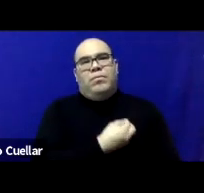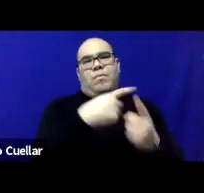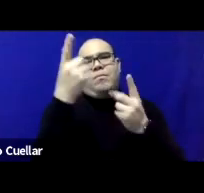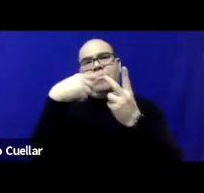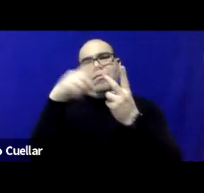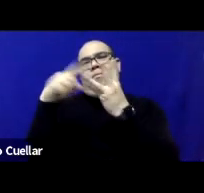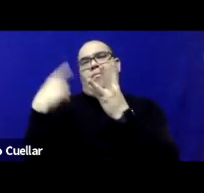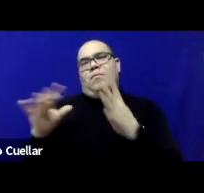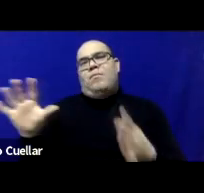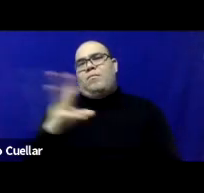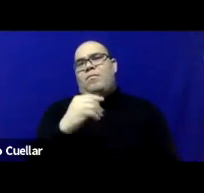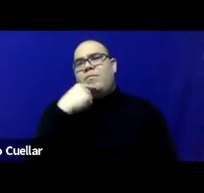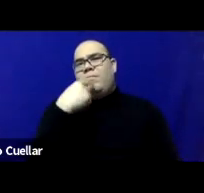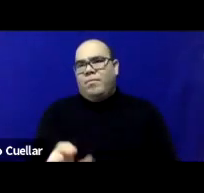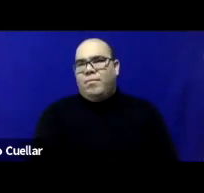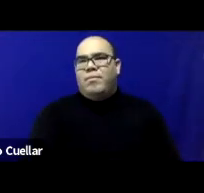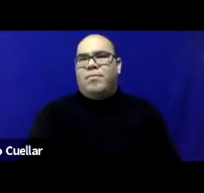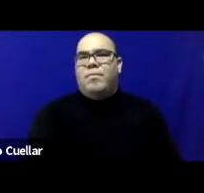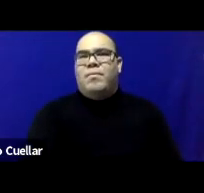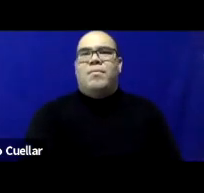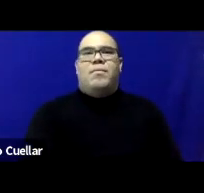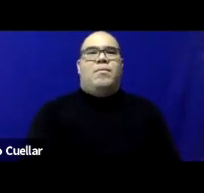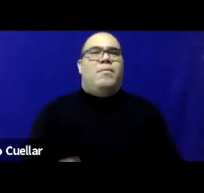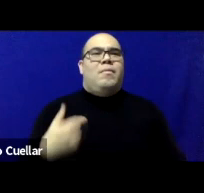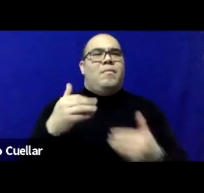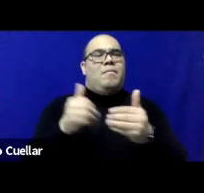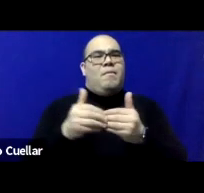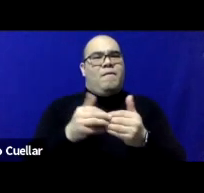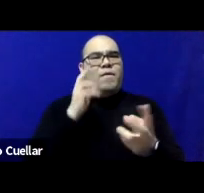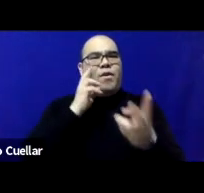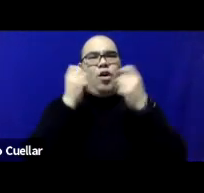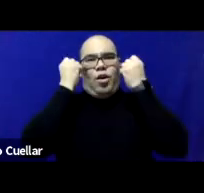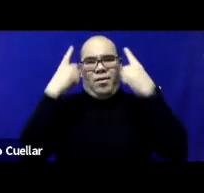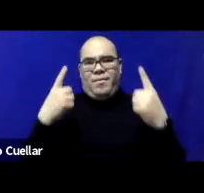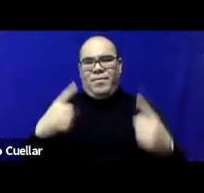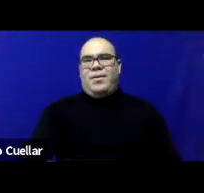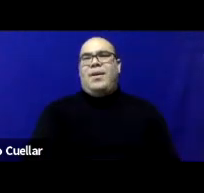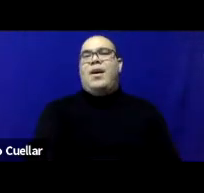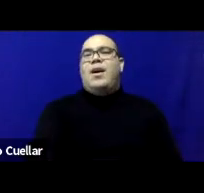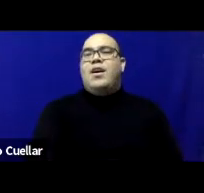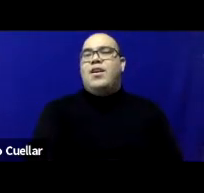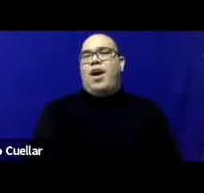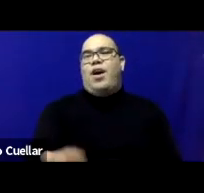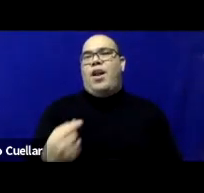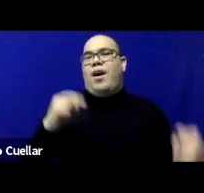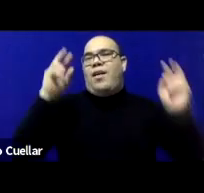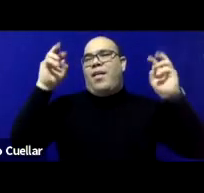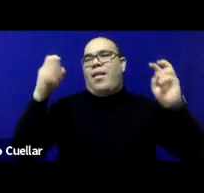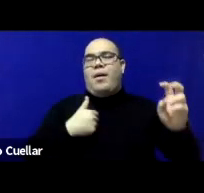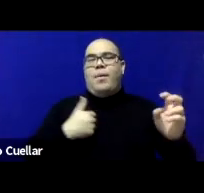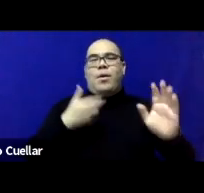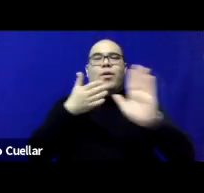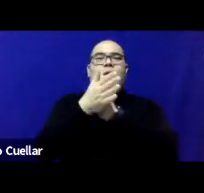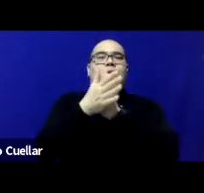todos funcionamos, ¿m? Y que sea mucho más fácil comprendernos. Entonces no es hasta dónde vas, es hasta dónde estamos dispuestos también